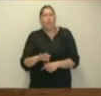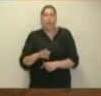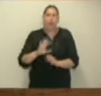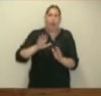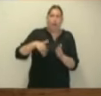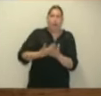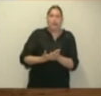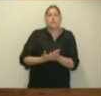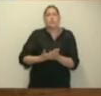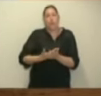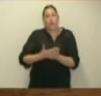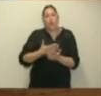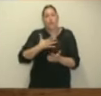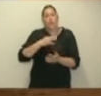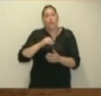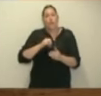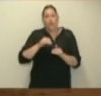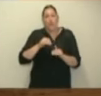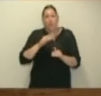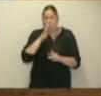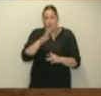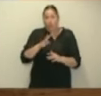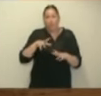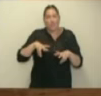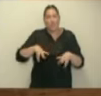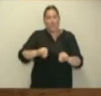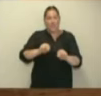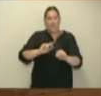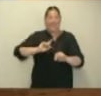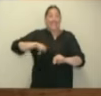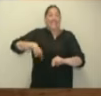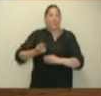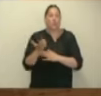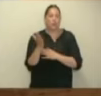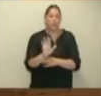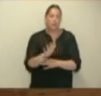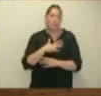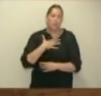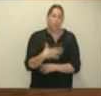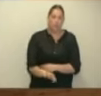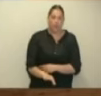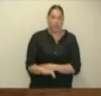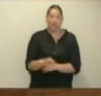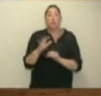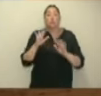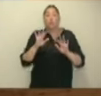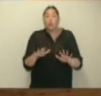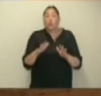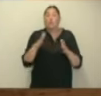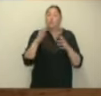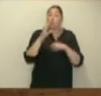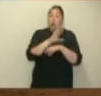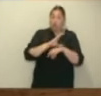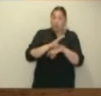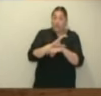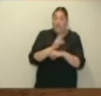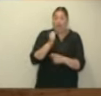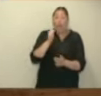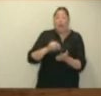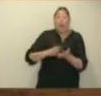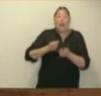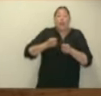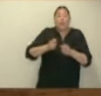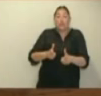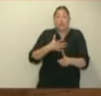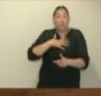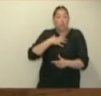de la legislatura. Bien, pues lo que no está en condiciones de garantizar la Consejería, creo que sí estamos en condiciones de garantizar esta Cámara, si tenemos